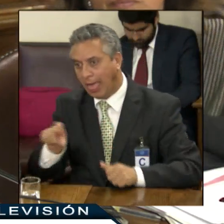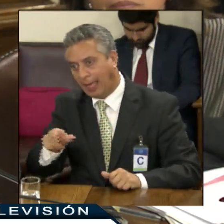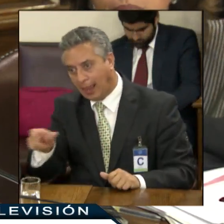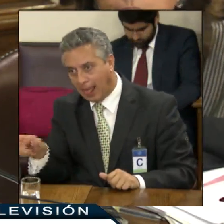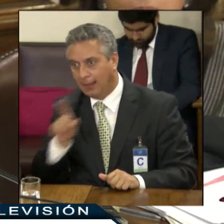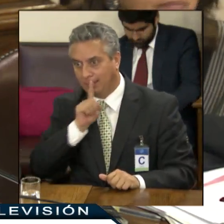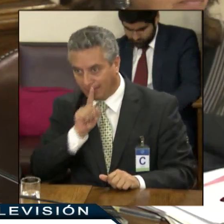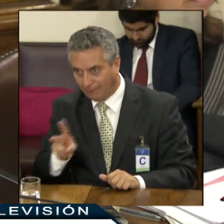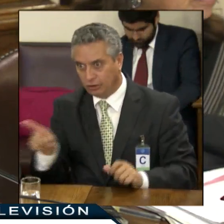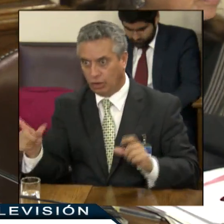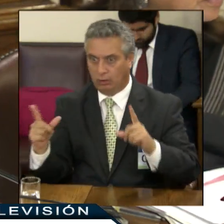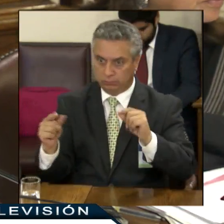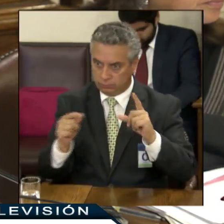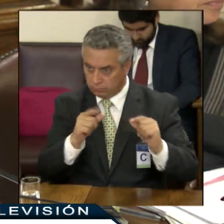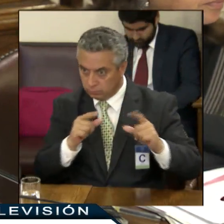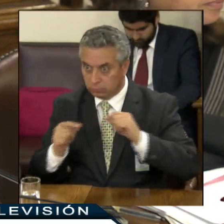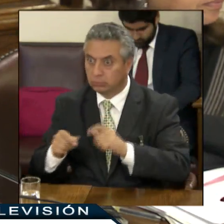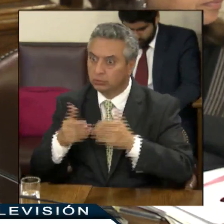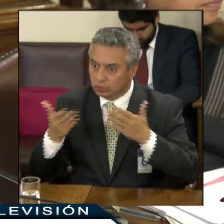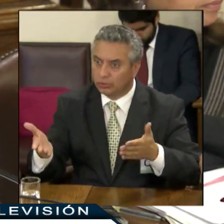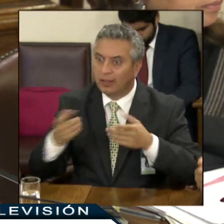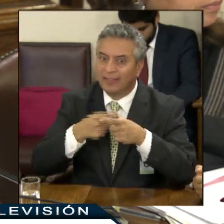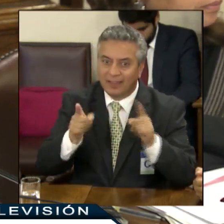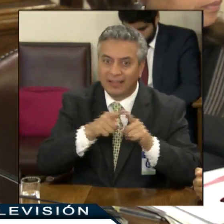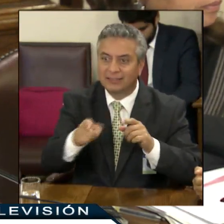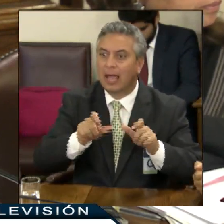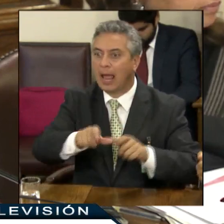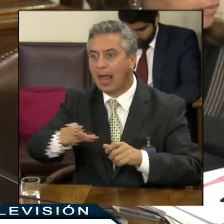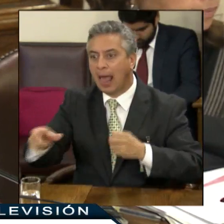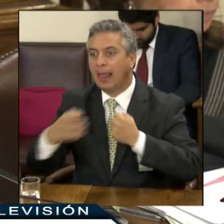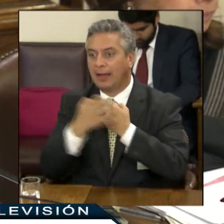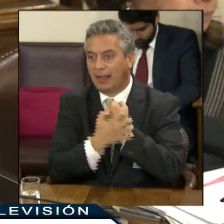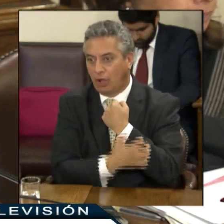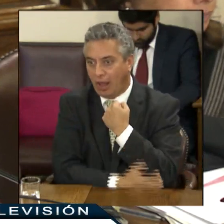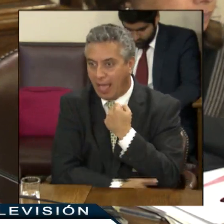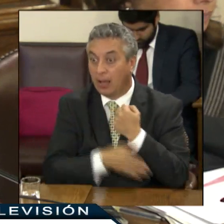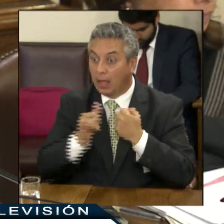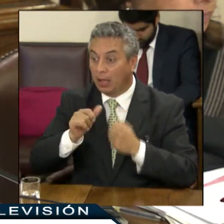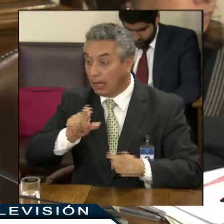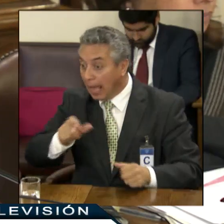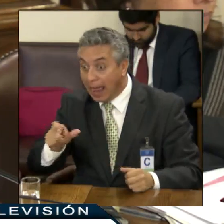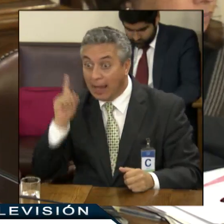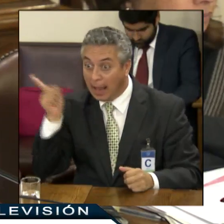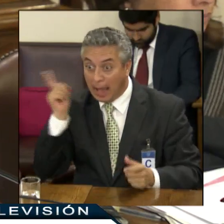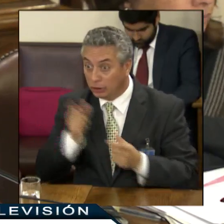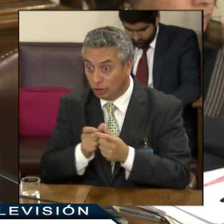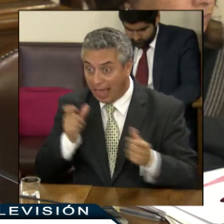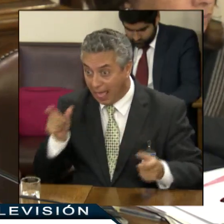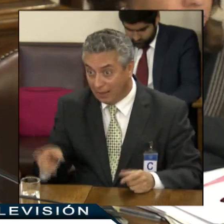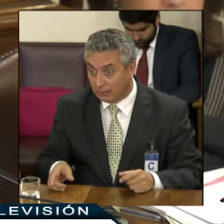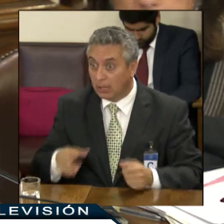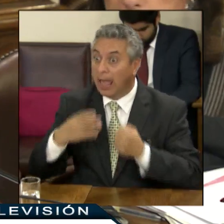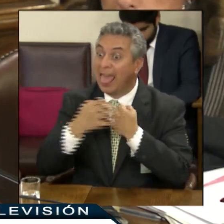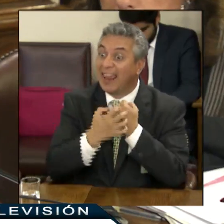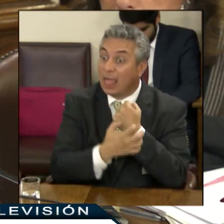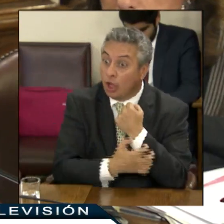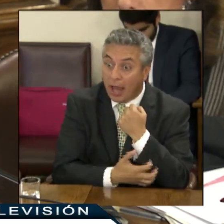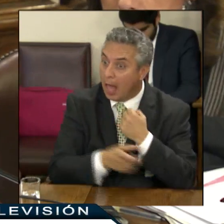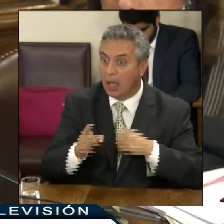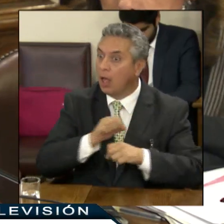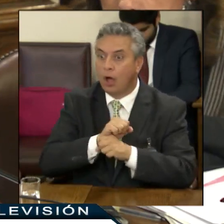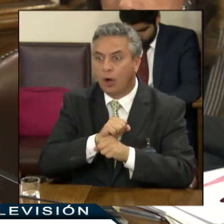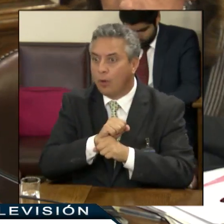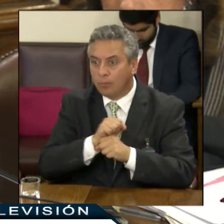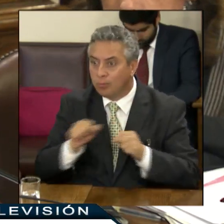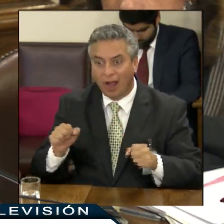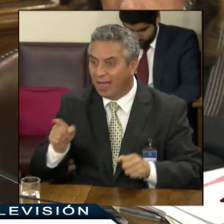de televisión sobre todo la diferencia en los canales regionales y los canales nacionales los canales regionales uno no le puede imponer